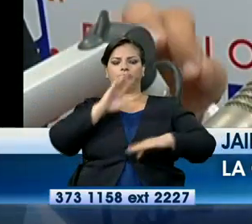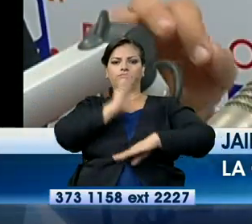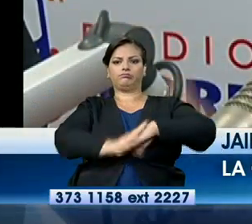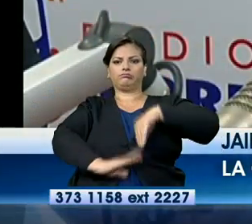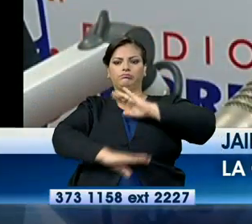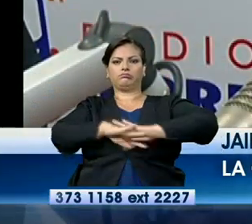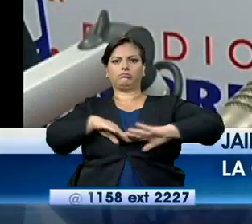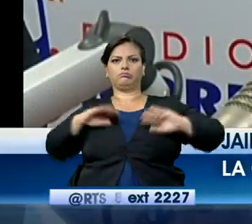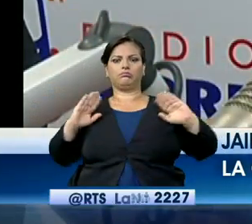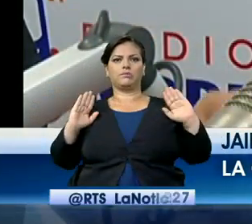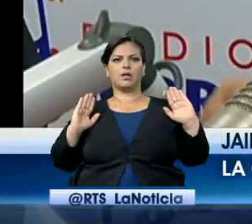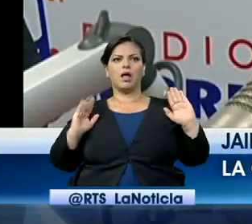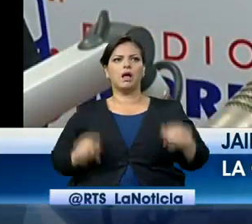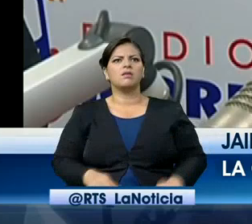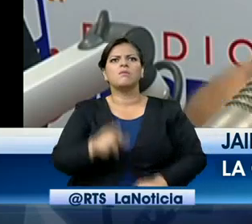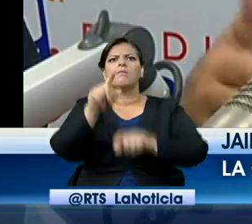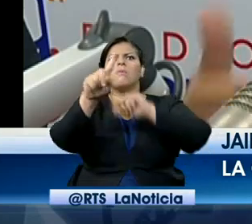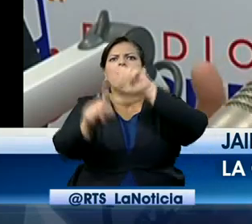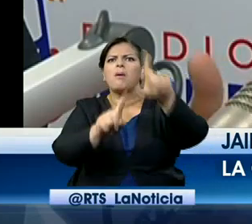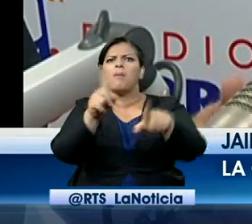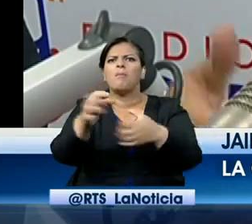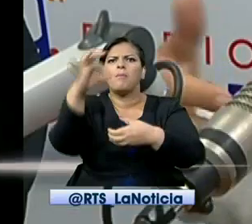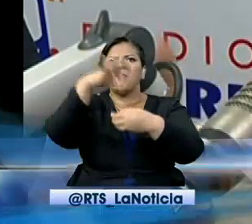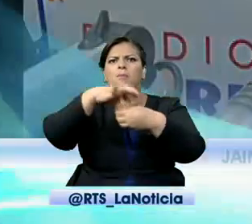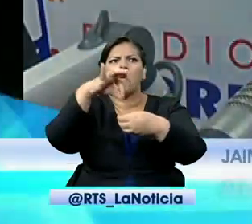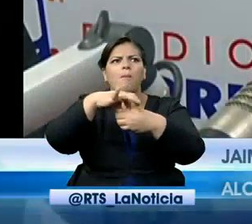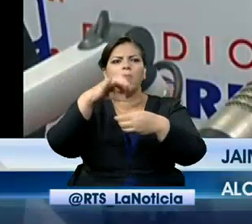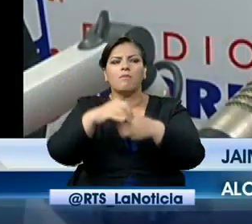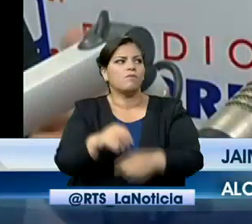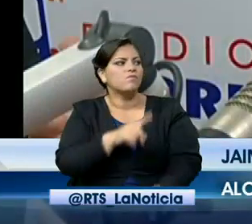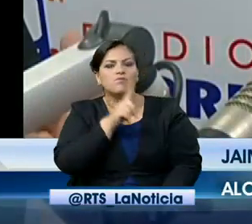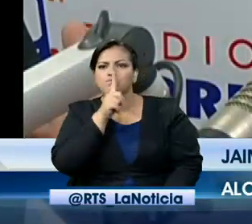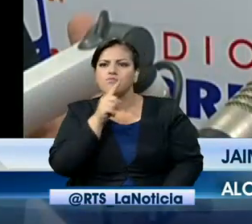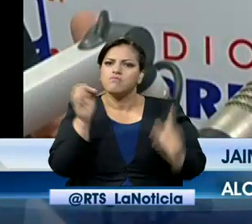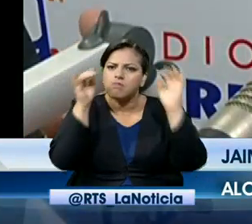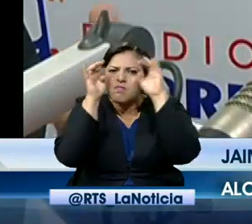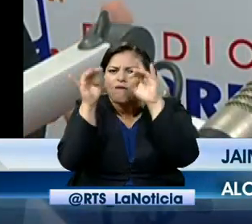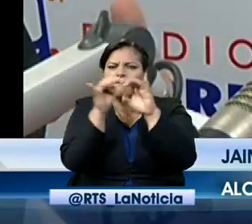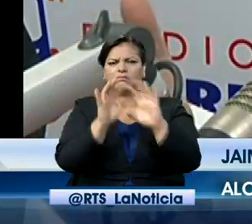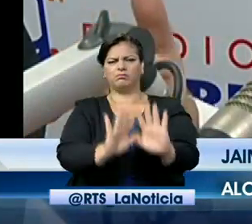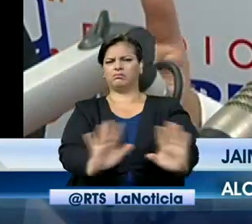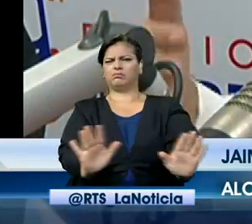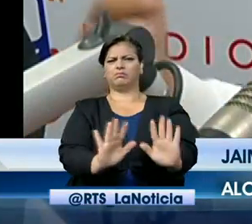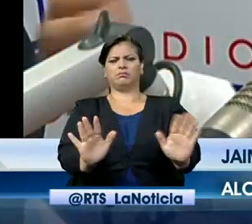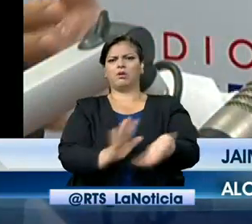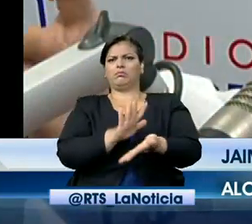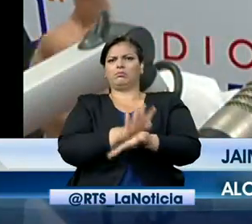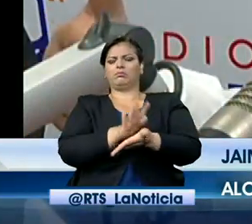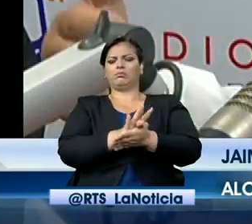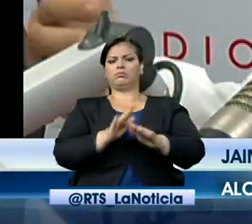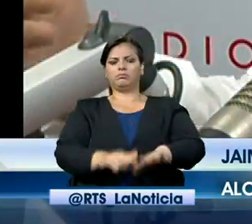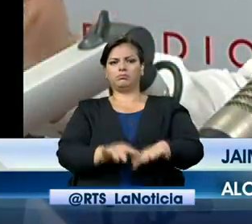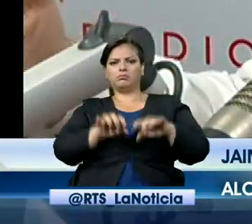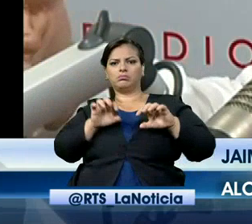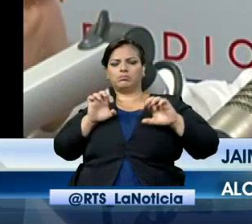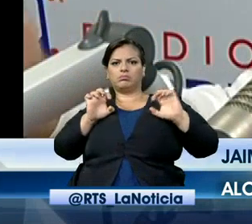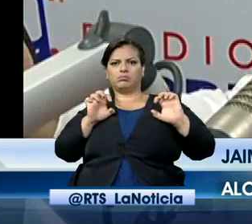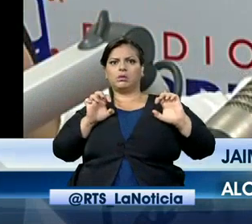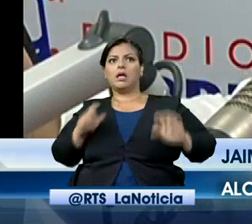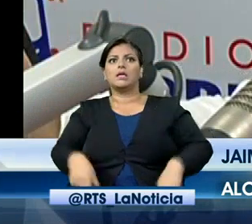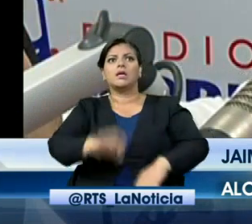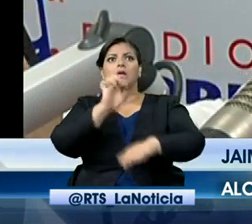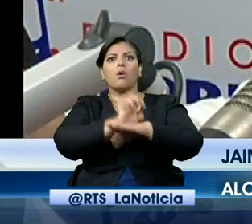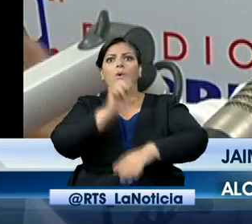la consulta. Tenemos el derecho de opinar, de tener una tesis, de explicarla, para que el pueblo se ilustre